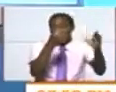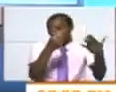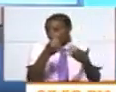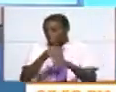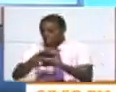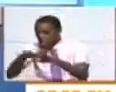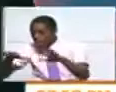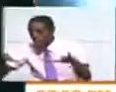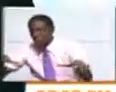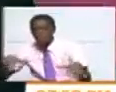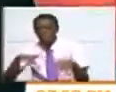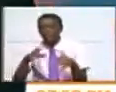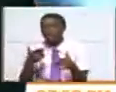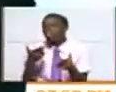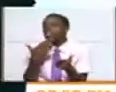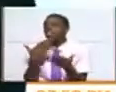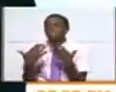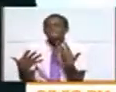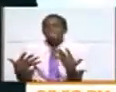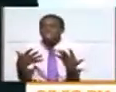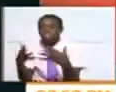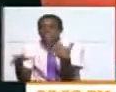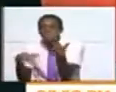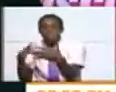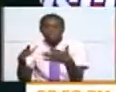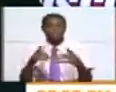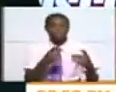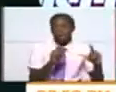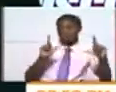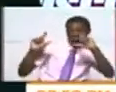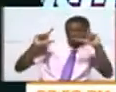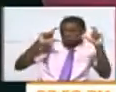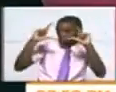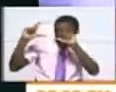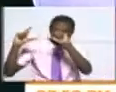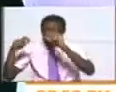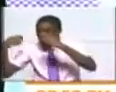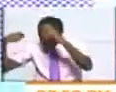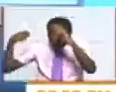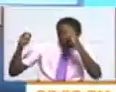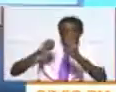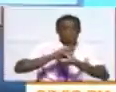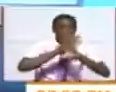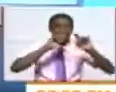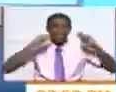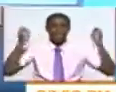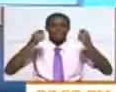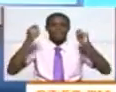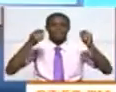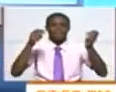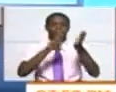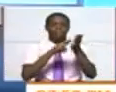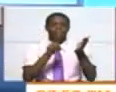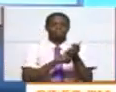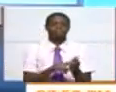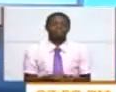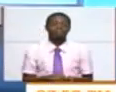hecho de tontos útiles y muchos medios de comunicación repitiendo sin cesar. Una pequeña